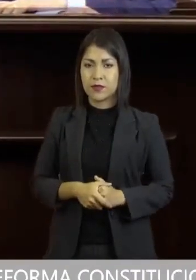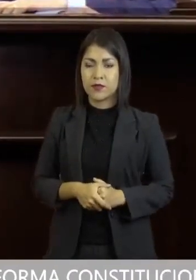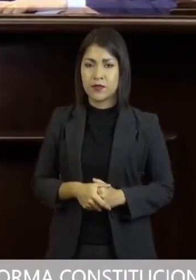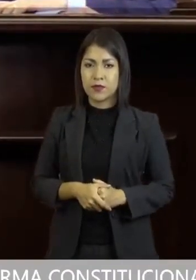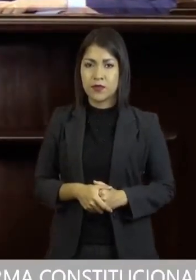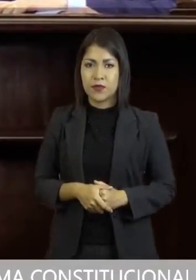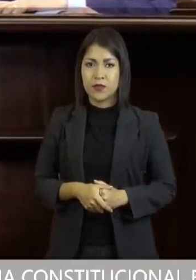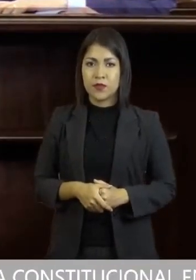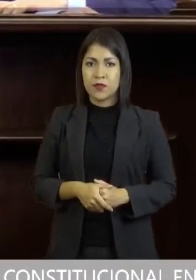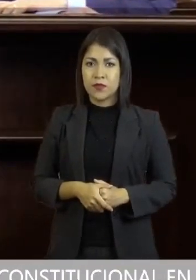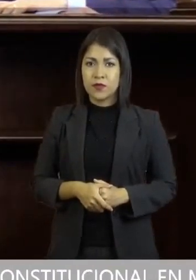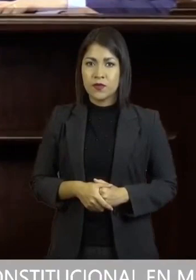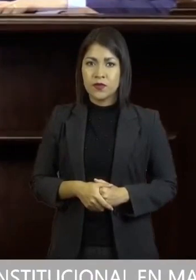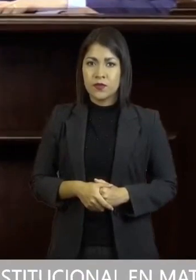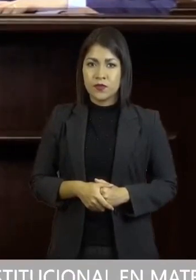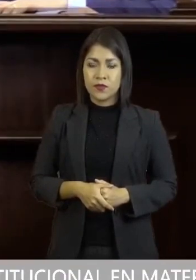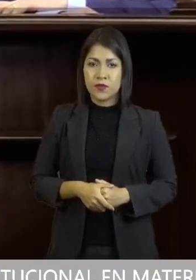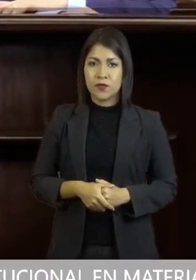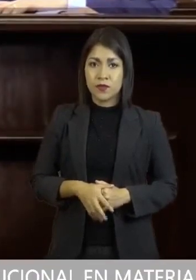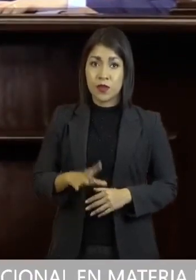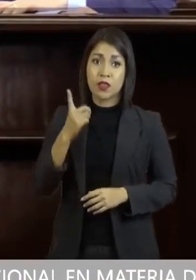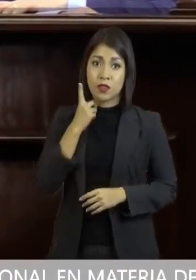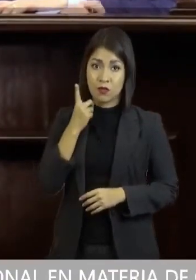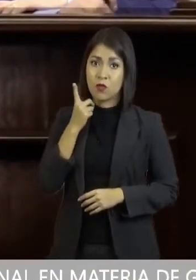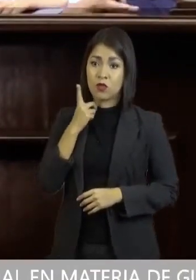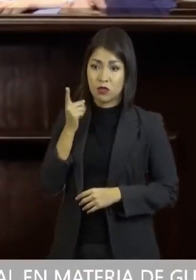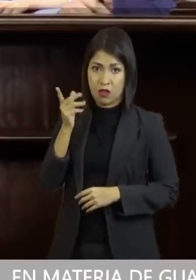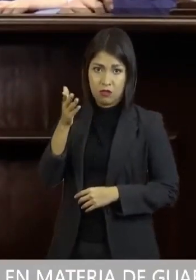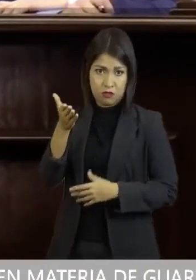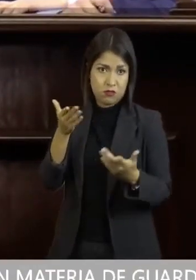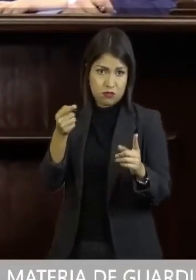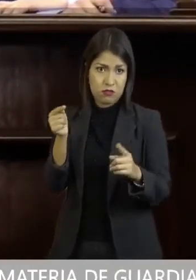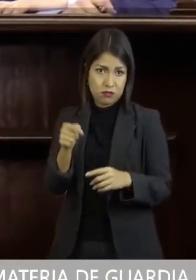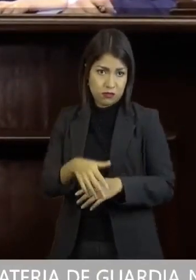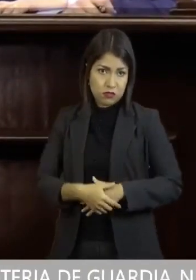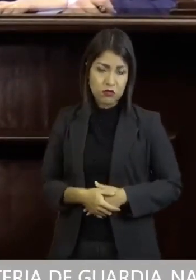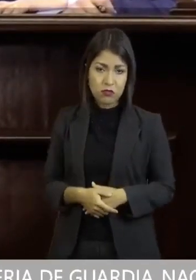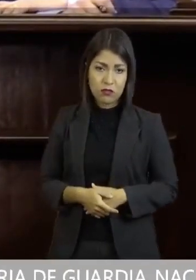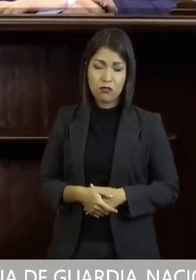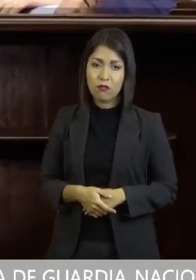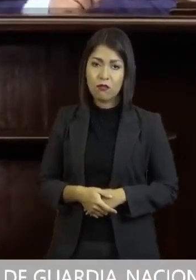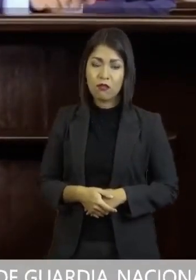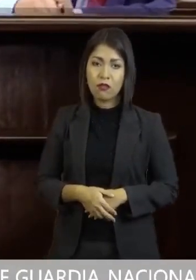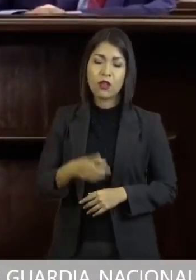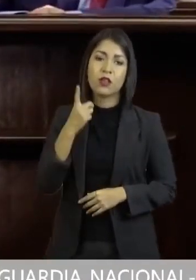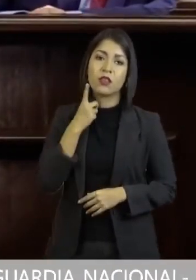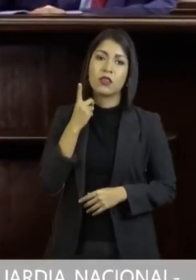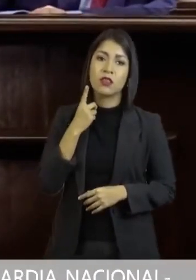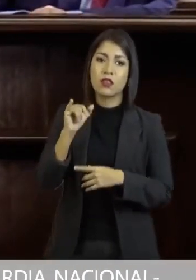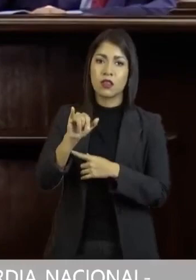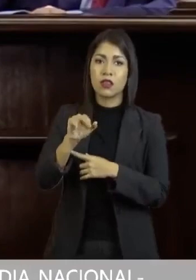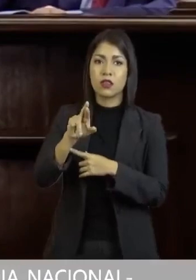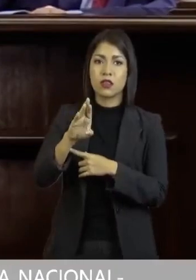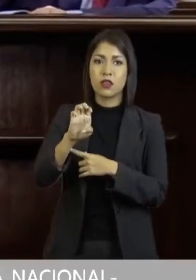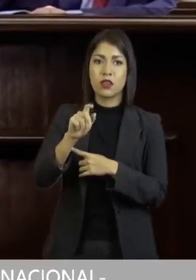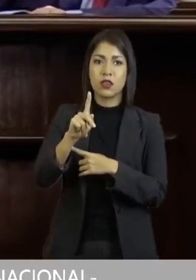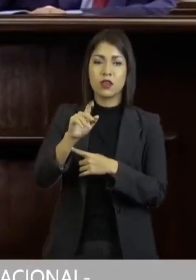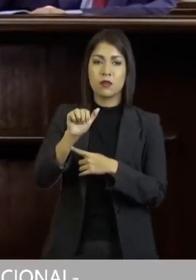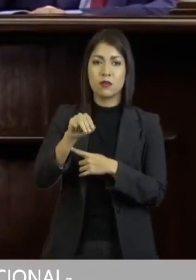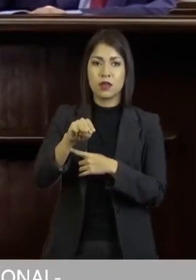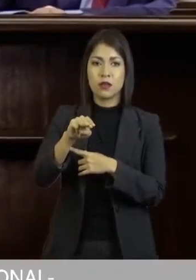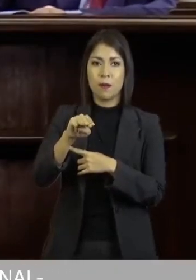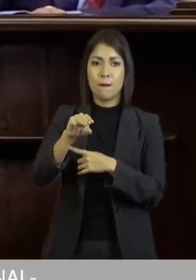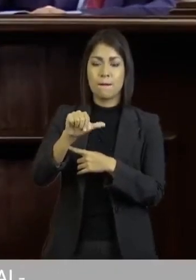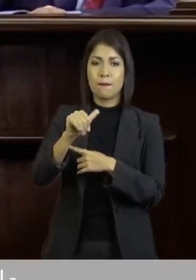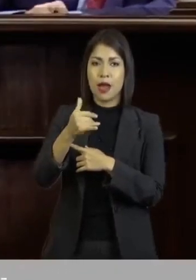¿Ah? Sí, pero es diputado. El diputado Irepán Maya Martínez.